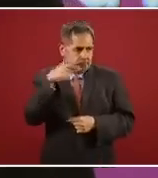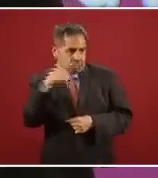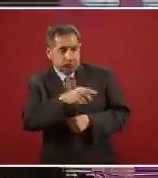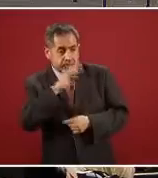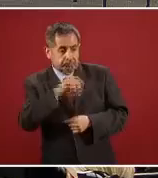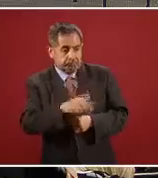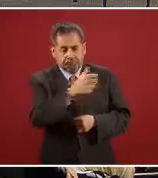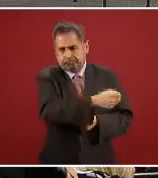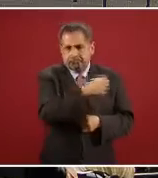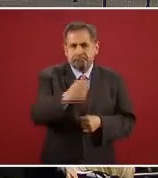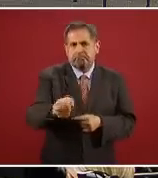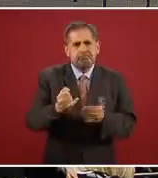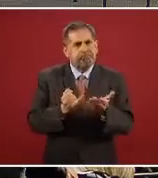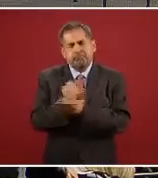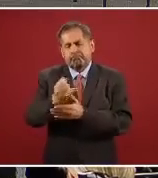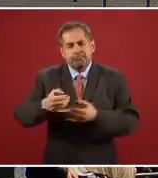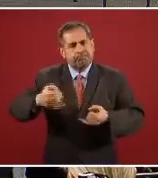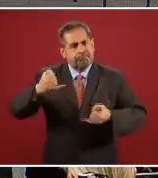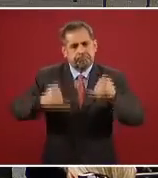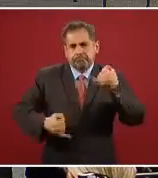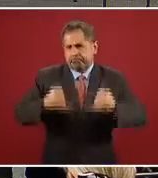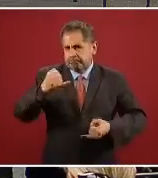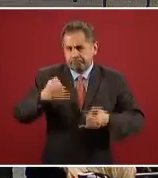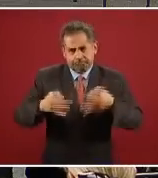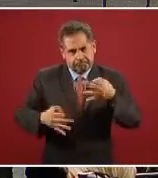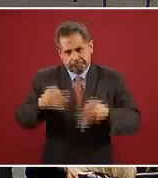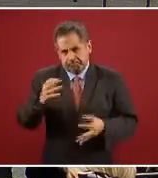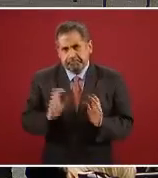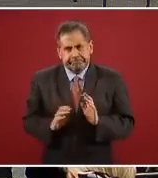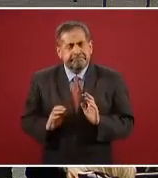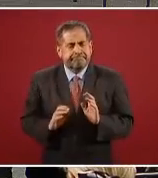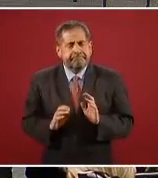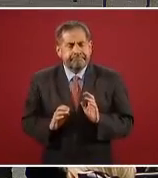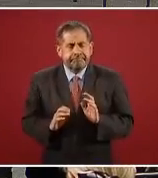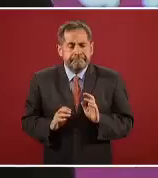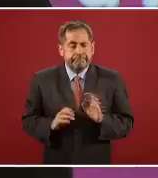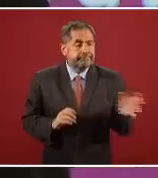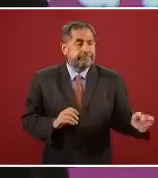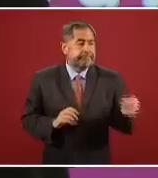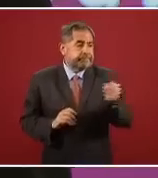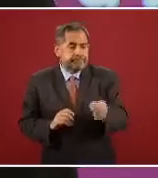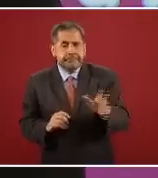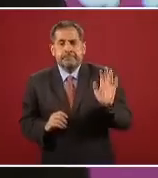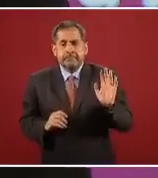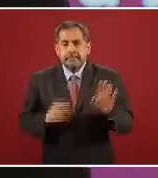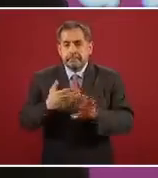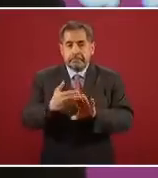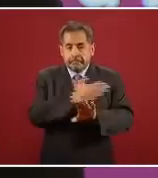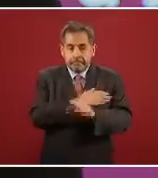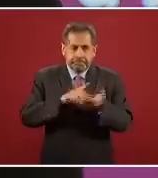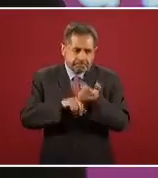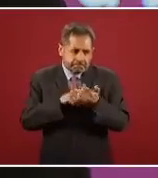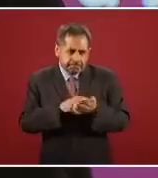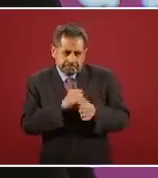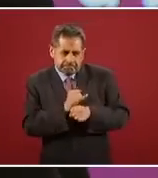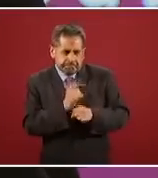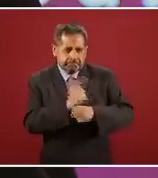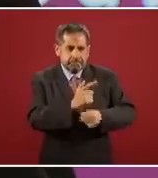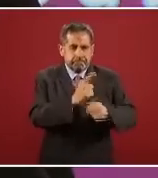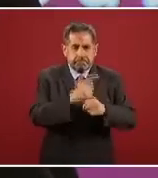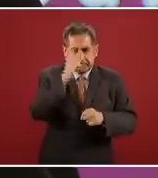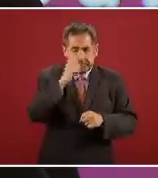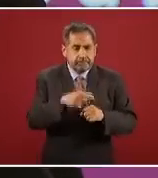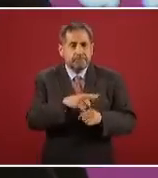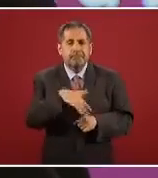tribunales. Creemos que la prevención es un modelo muy importante para poder combatir el lavado de dinero, el financiamiento del terrorismo,